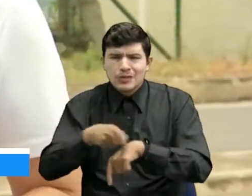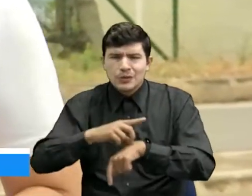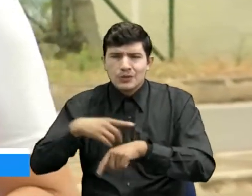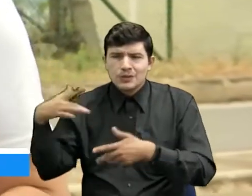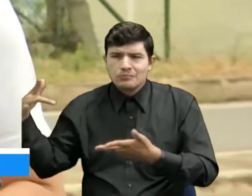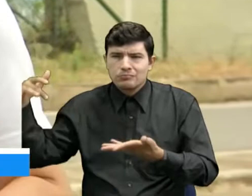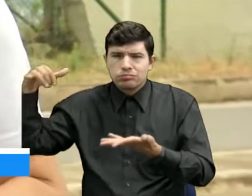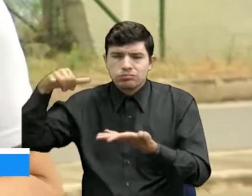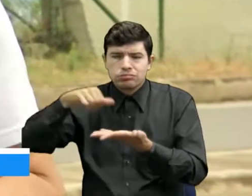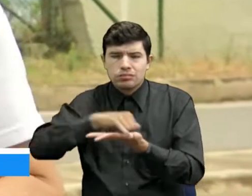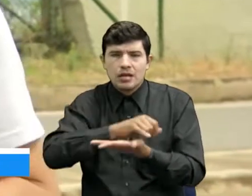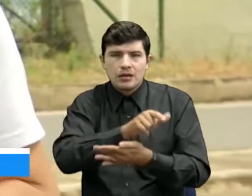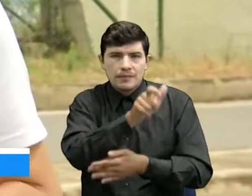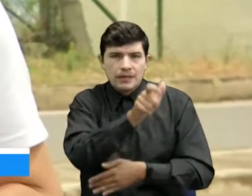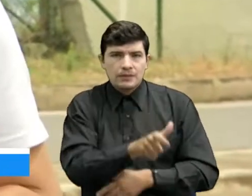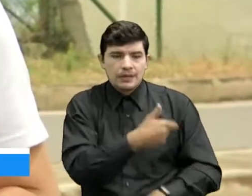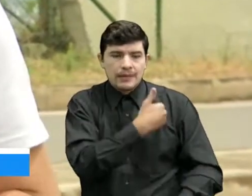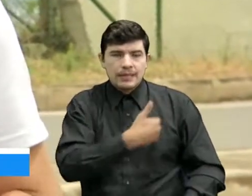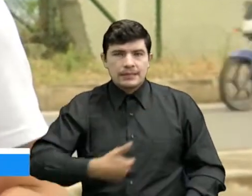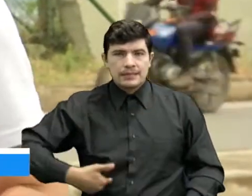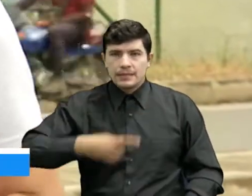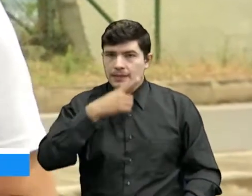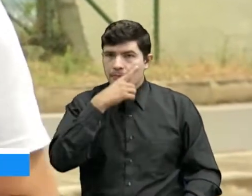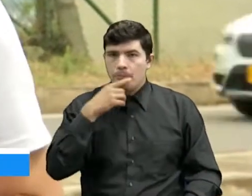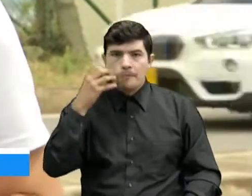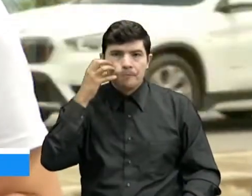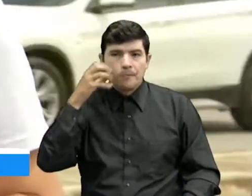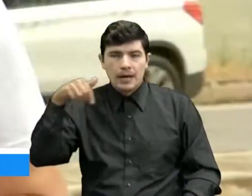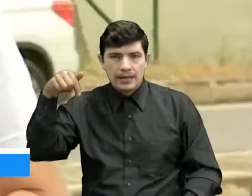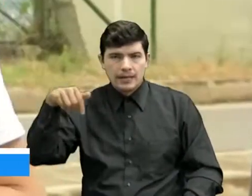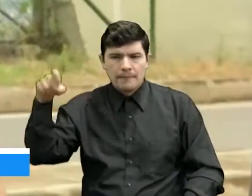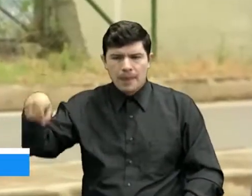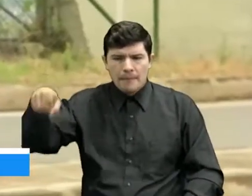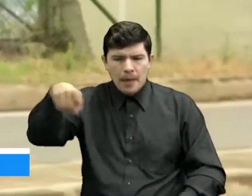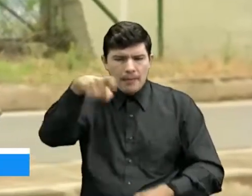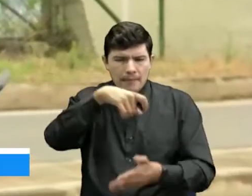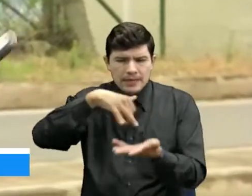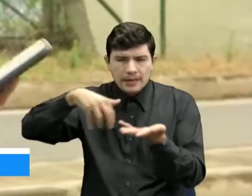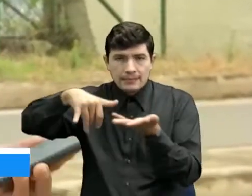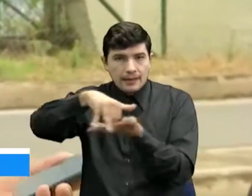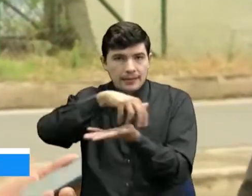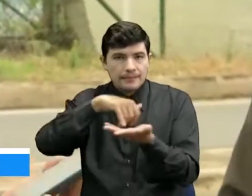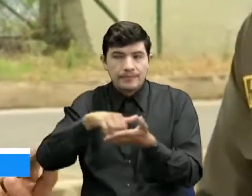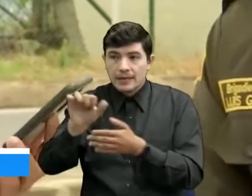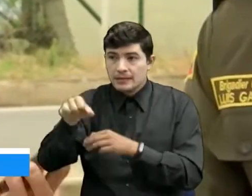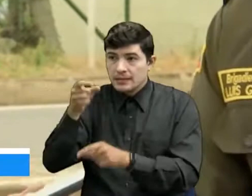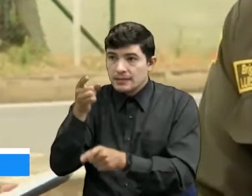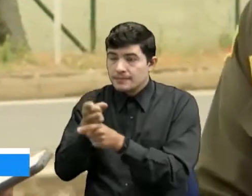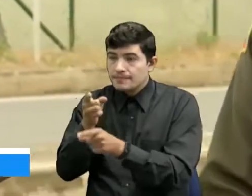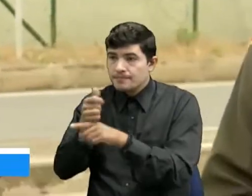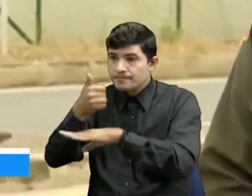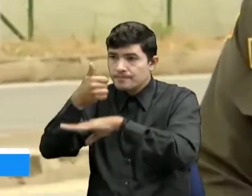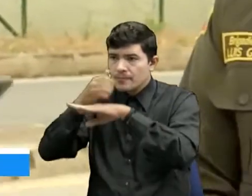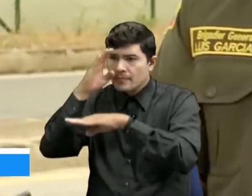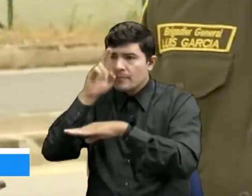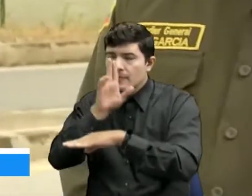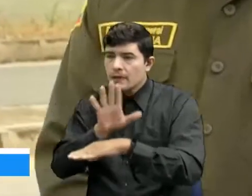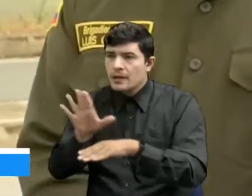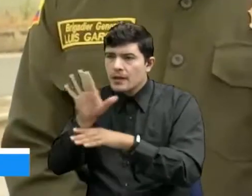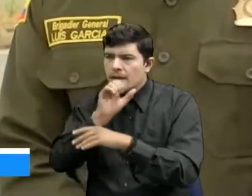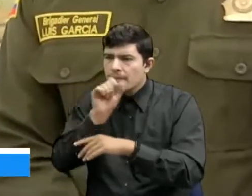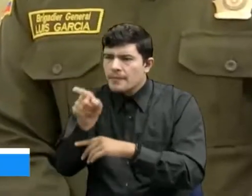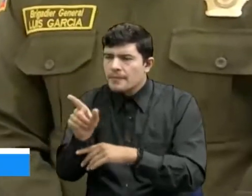de la República, Iván Duque, a hacer todo este recorrido como tal acá por el departamento de Santander. General, aparte de todo esto, debe